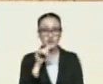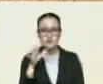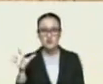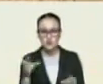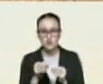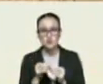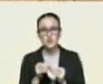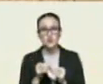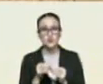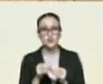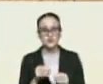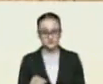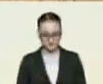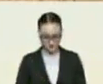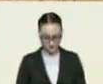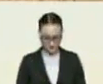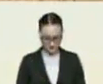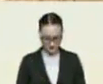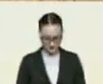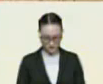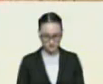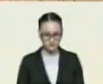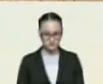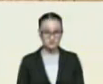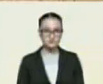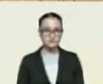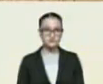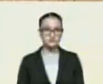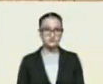que ustedes van a tener prontamente.